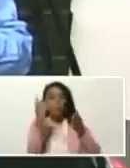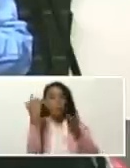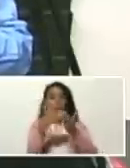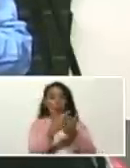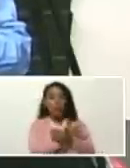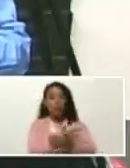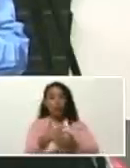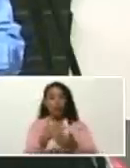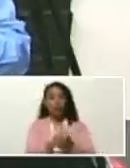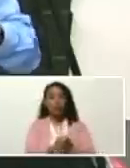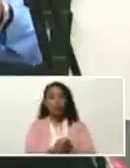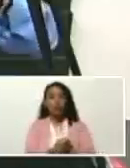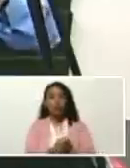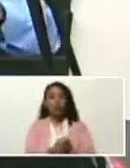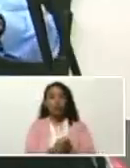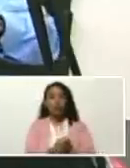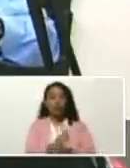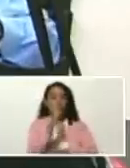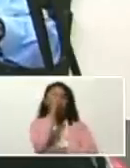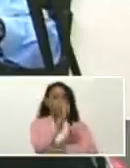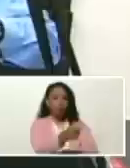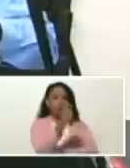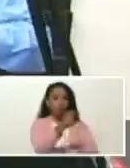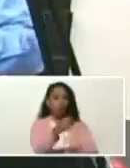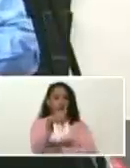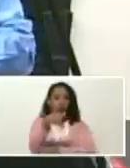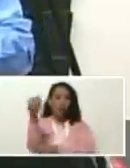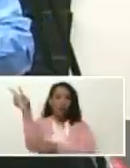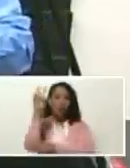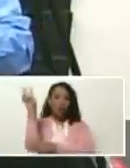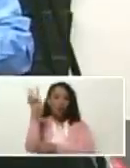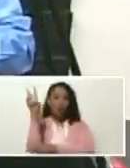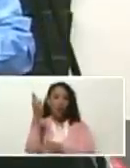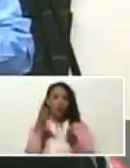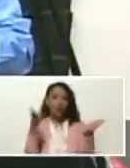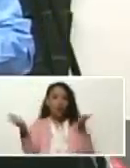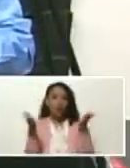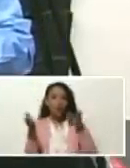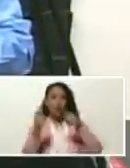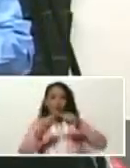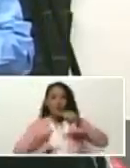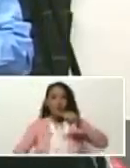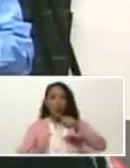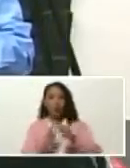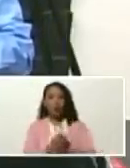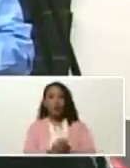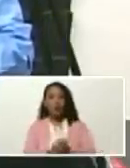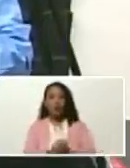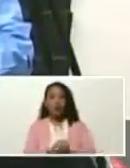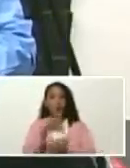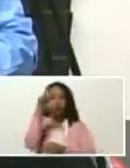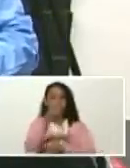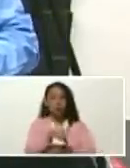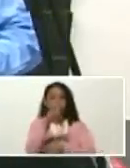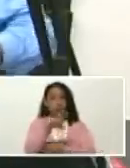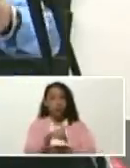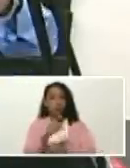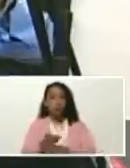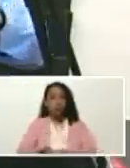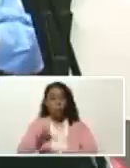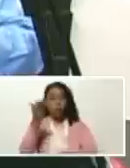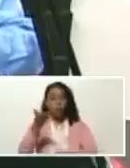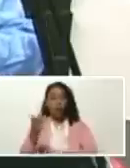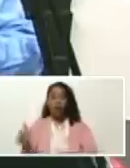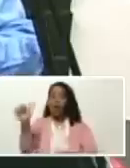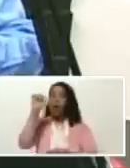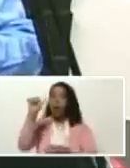millones invertirlo en Venezuela en el servicio eléctrico necesario en el